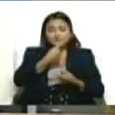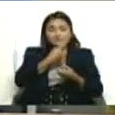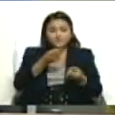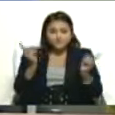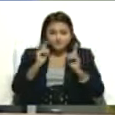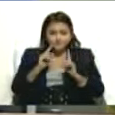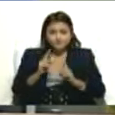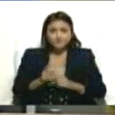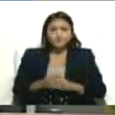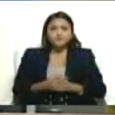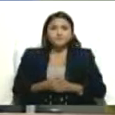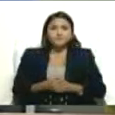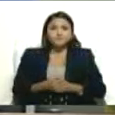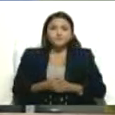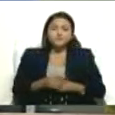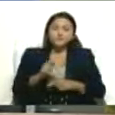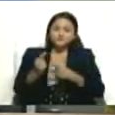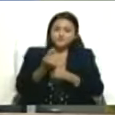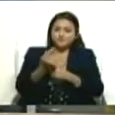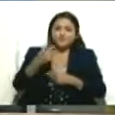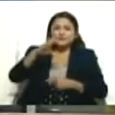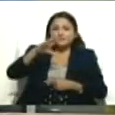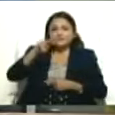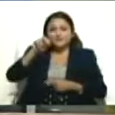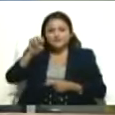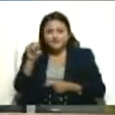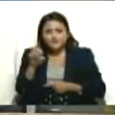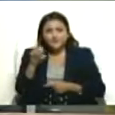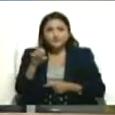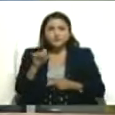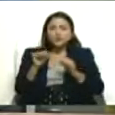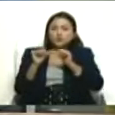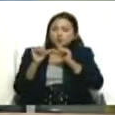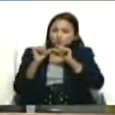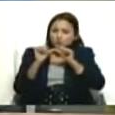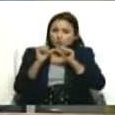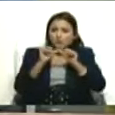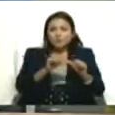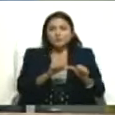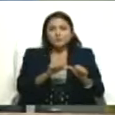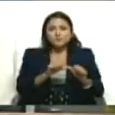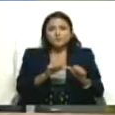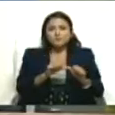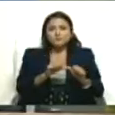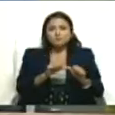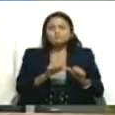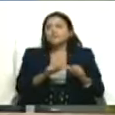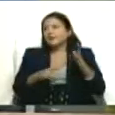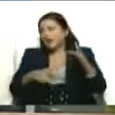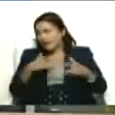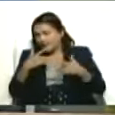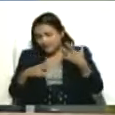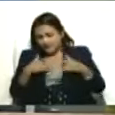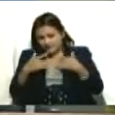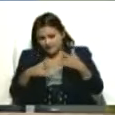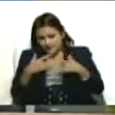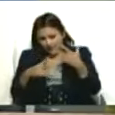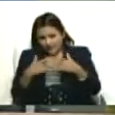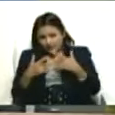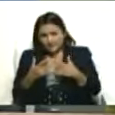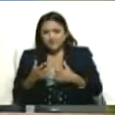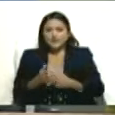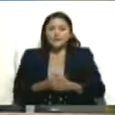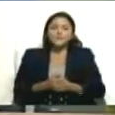al Consejo Nacional Electoral continuar con el marco de sus